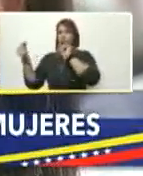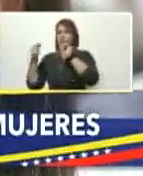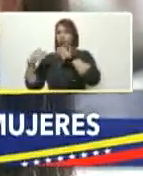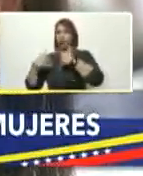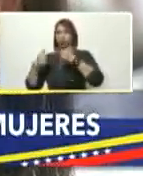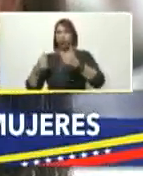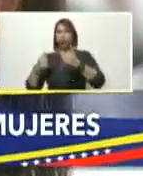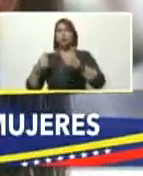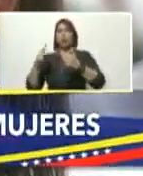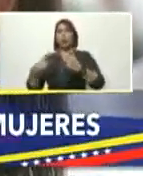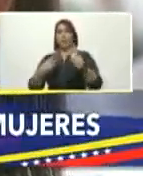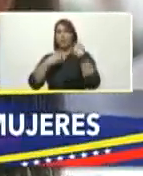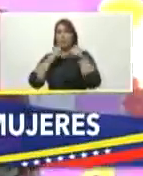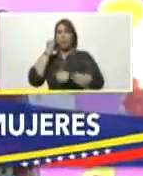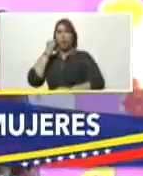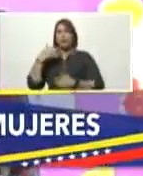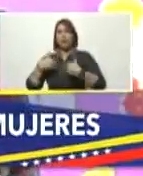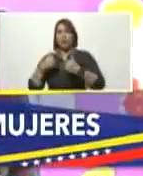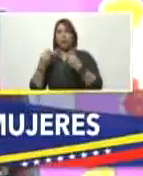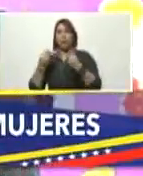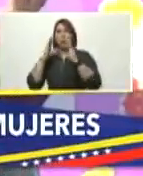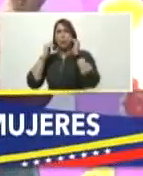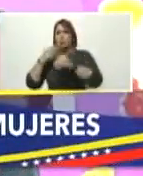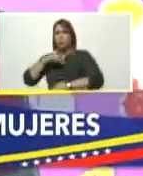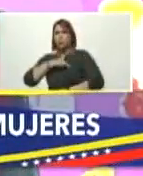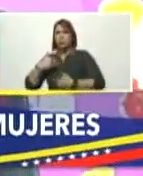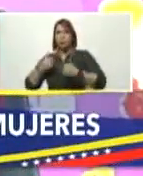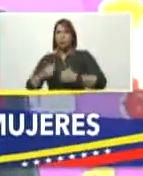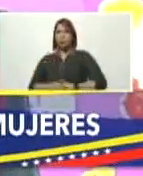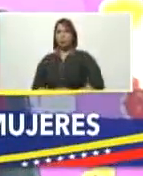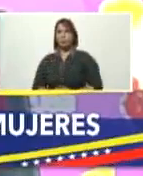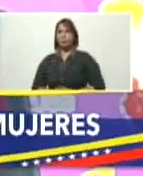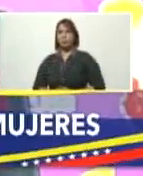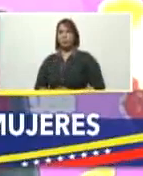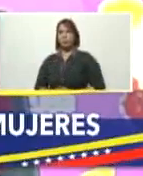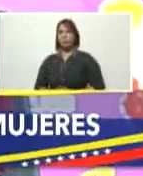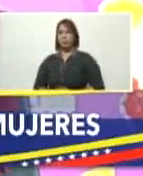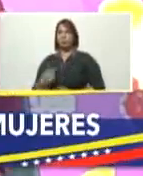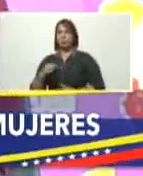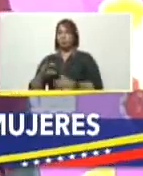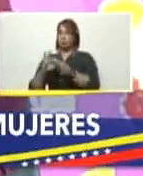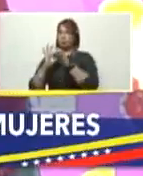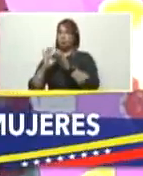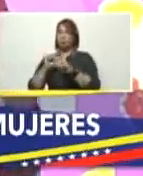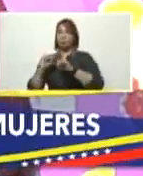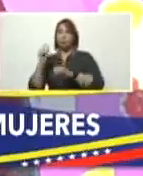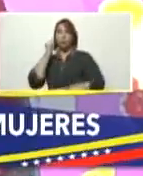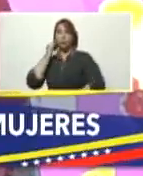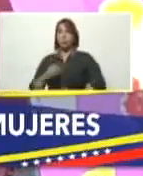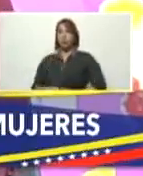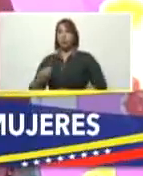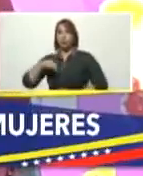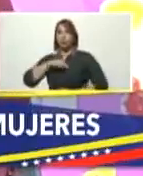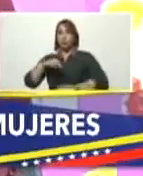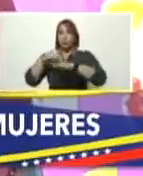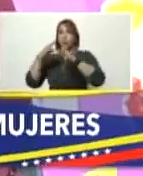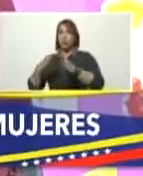papel de la mujer en la salud, cómo atendemos nuestra salud, que hay una aliada de Movimiento de Mujeres, nuestra ministra